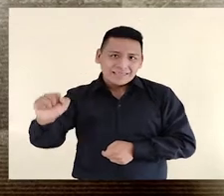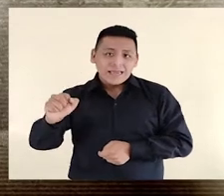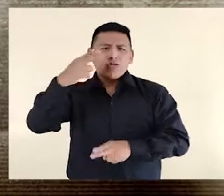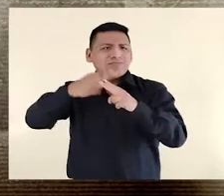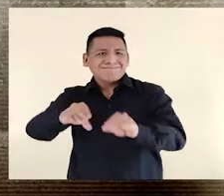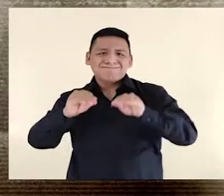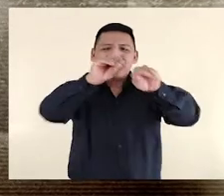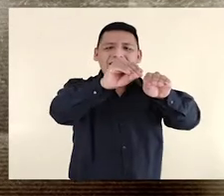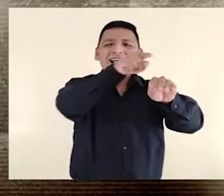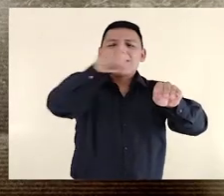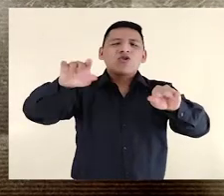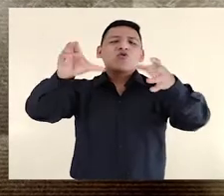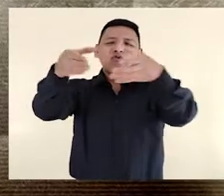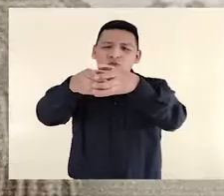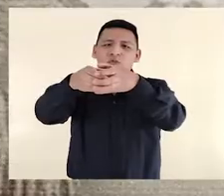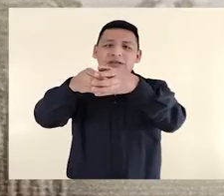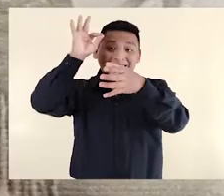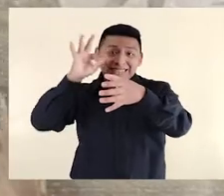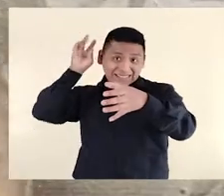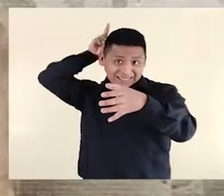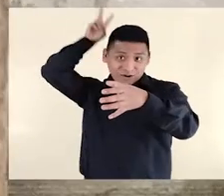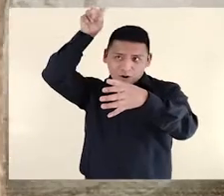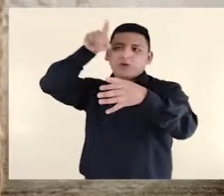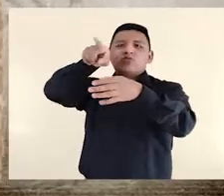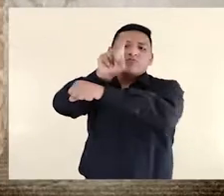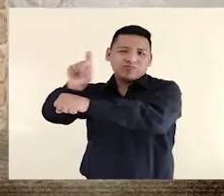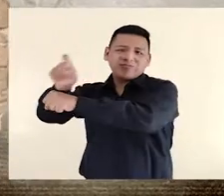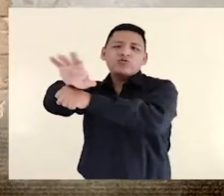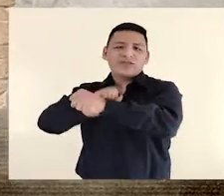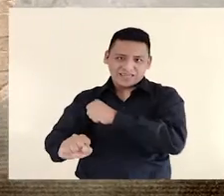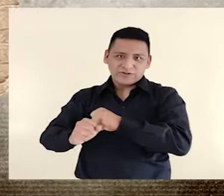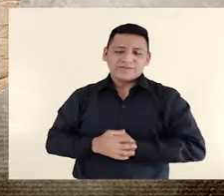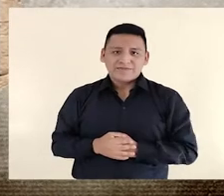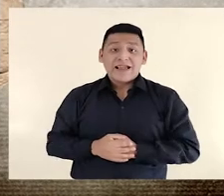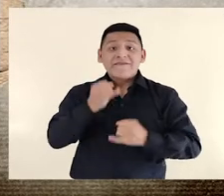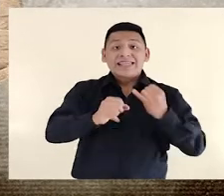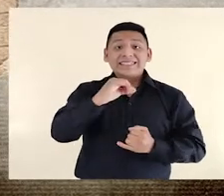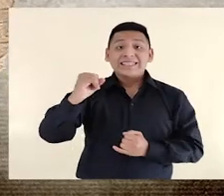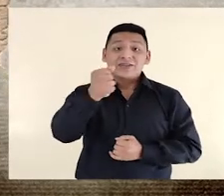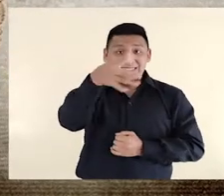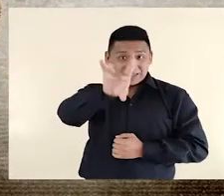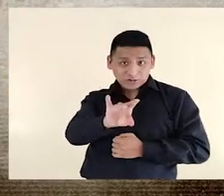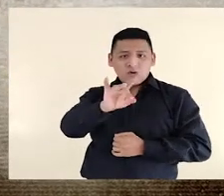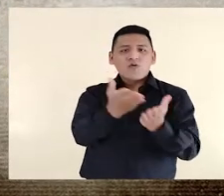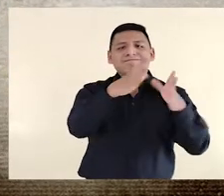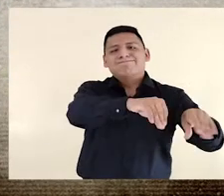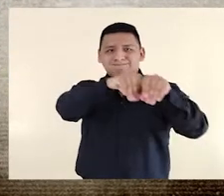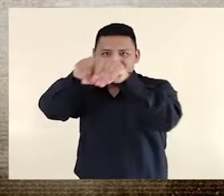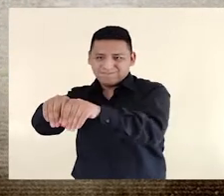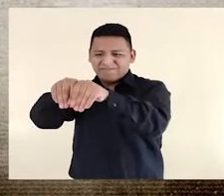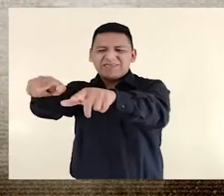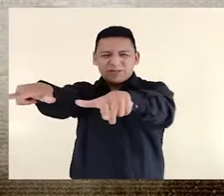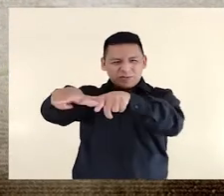el nombre para educar a los hijos de los caciques, es decir, para la nobleza incaica. A fines del siglo XVIII, el colegio se traslada